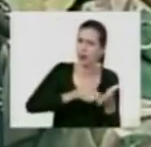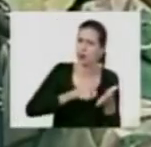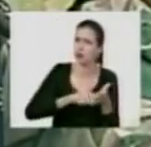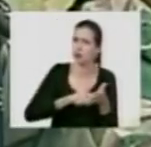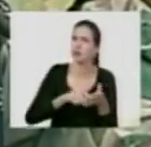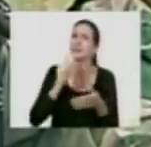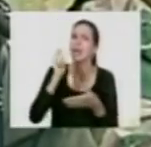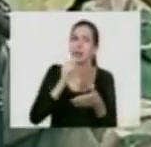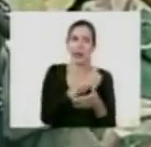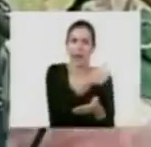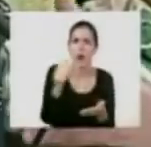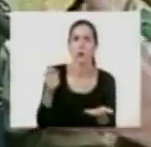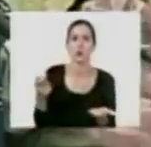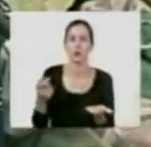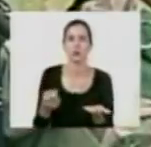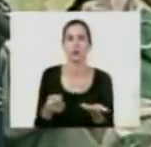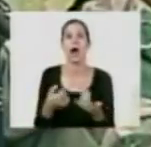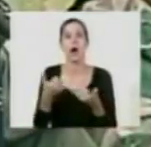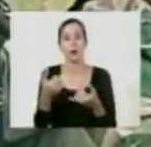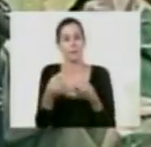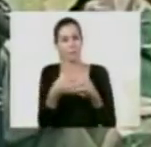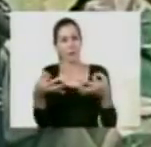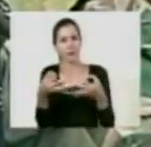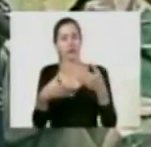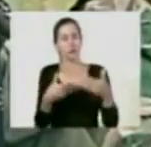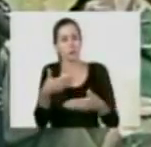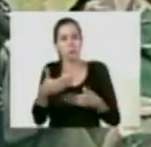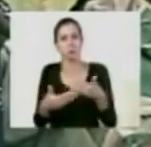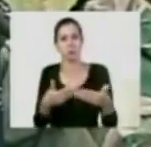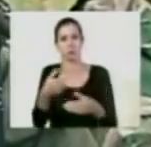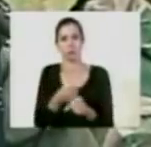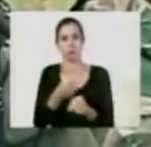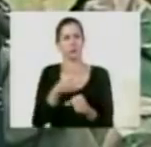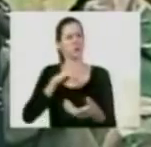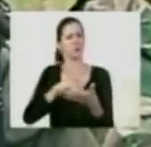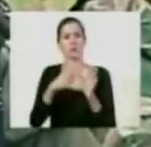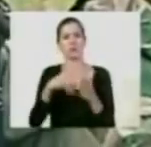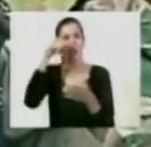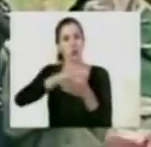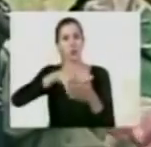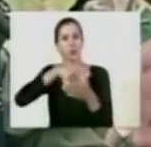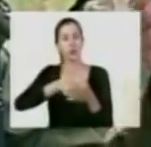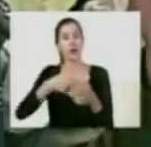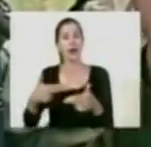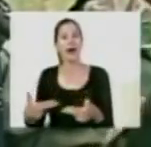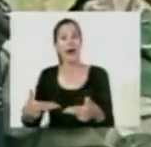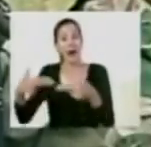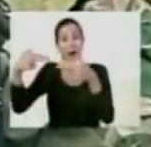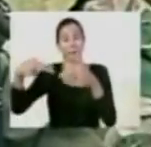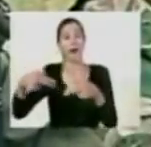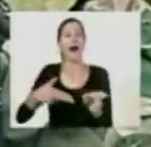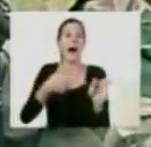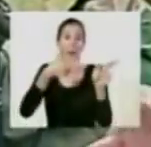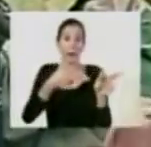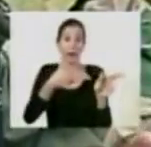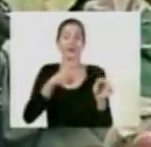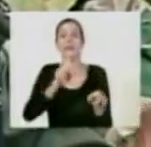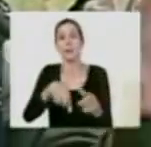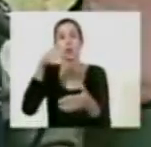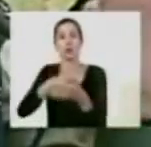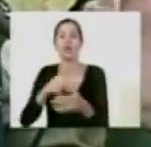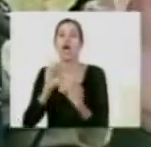precisamente estamos perfeccionando todo lo que significa la lucha armada con la lucha no armada. Son dos